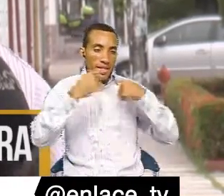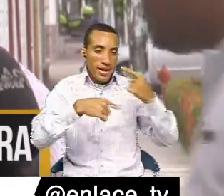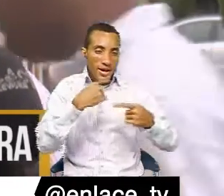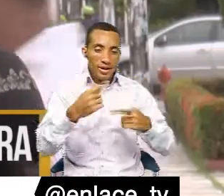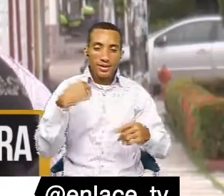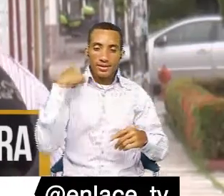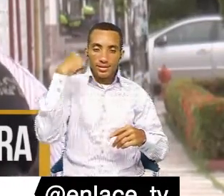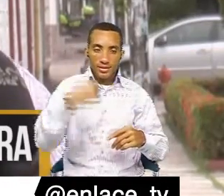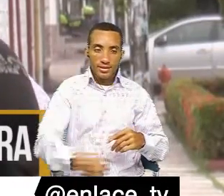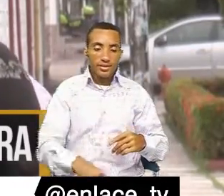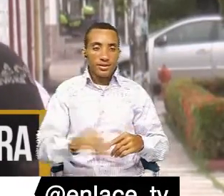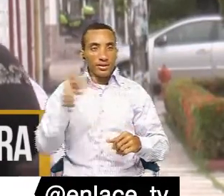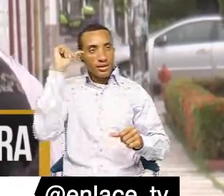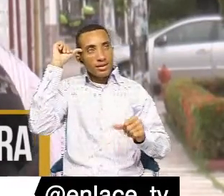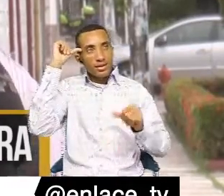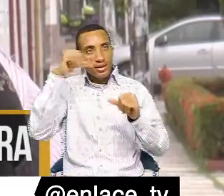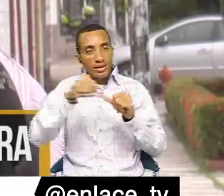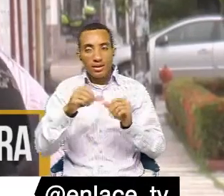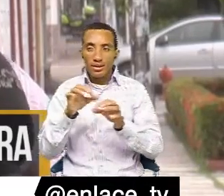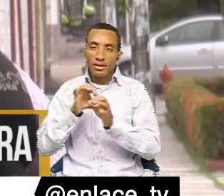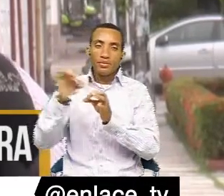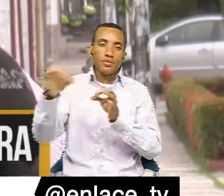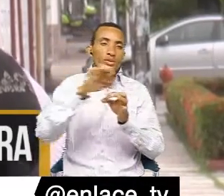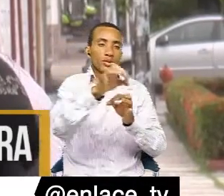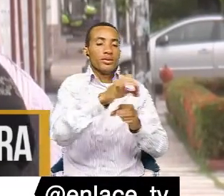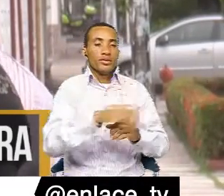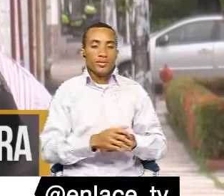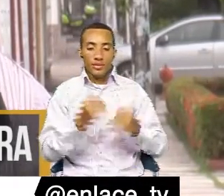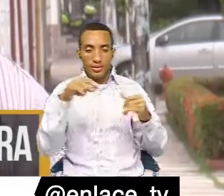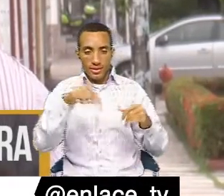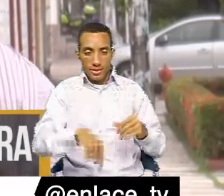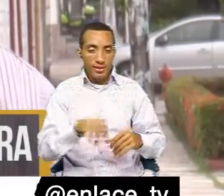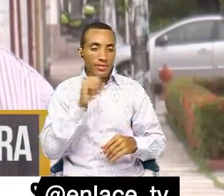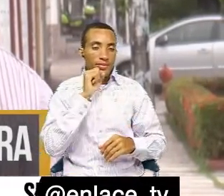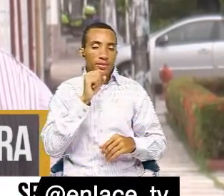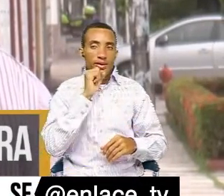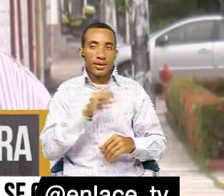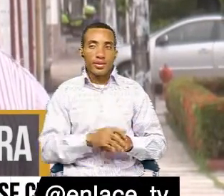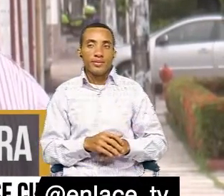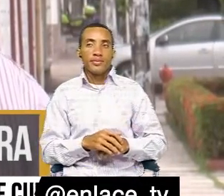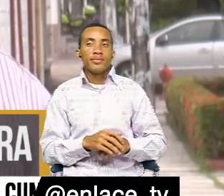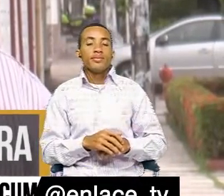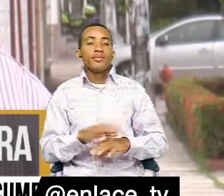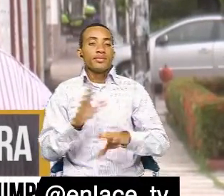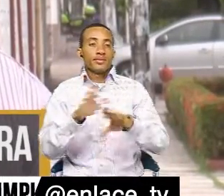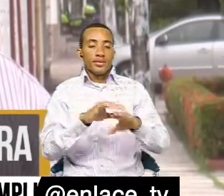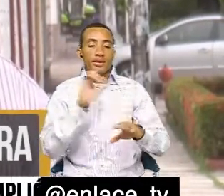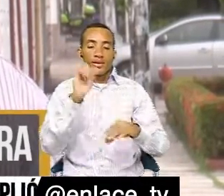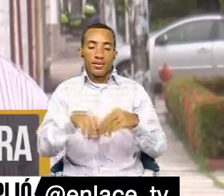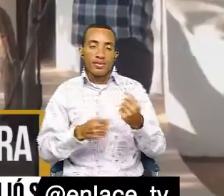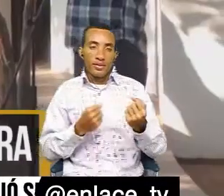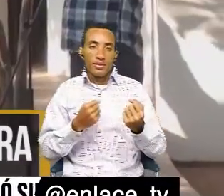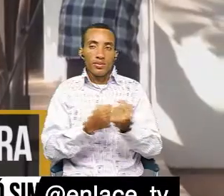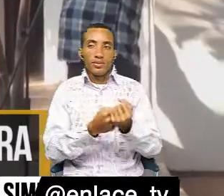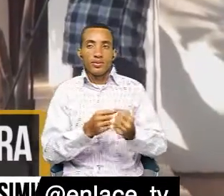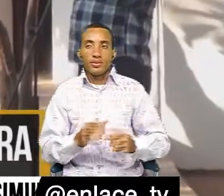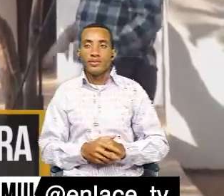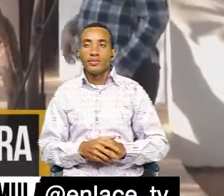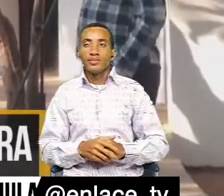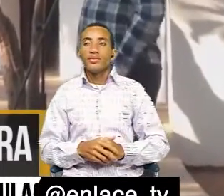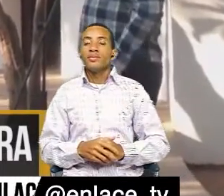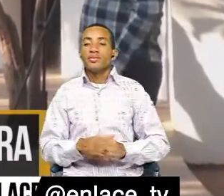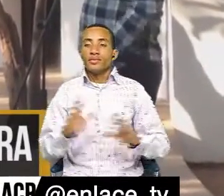historias, la memoria de los pueblos aquí presente en nuestra ciudad, y por ello debemos apoyar estos espacios. Con eso se